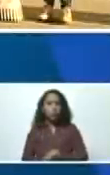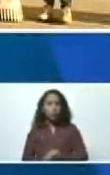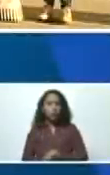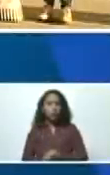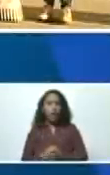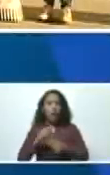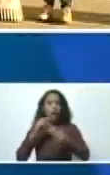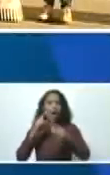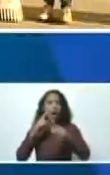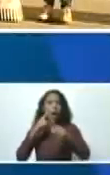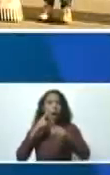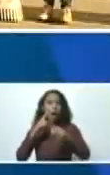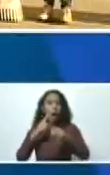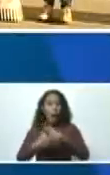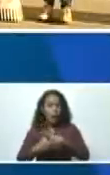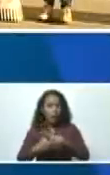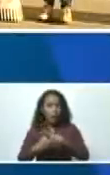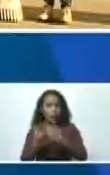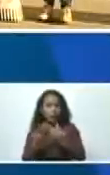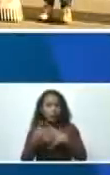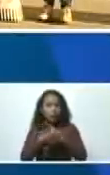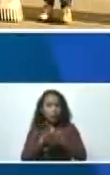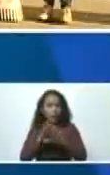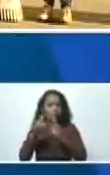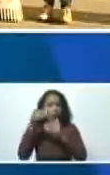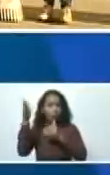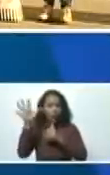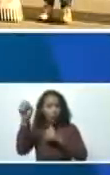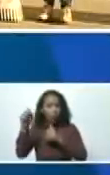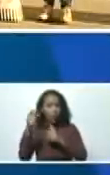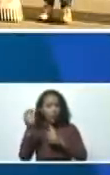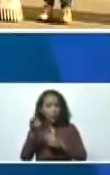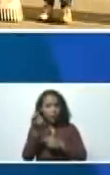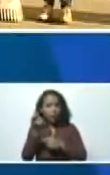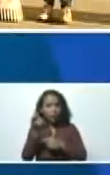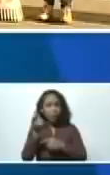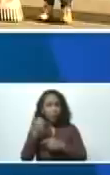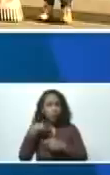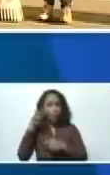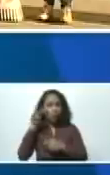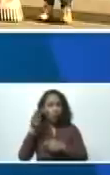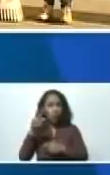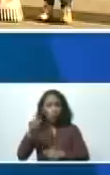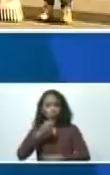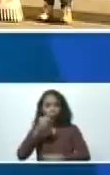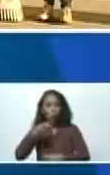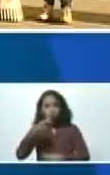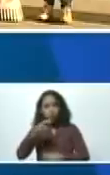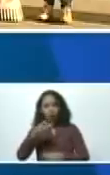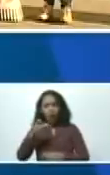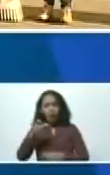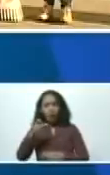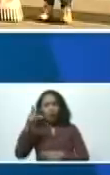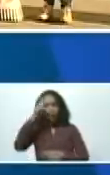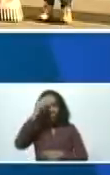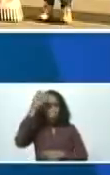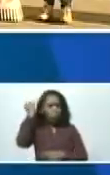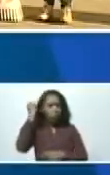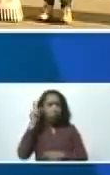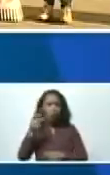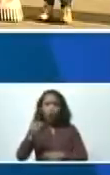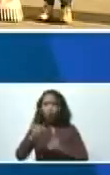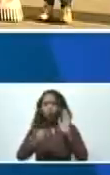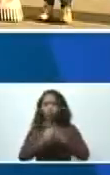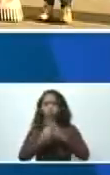transgénica. Semilla envenenada transgénica. Estuve viendo un reportaje, si me lo puedes buscar, Alfred Nazaret, un